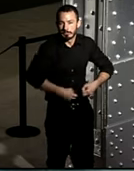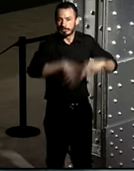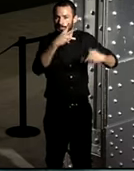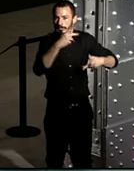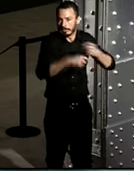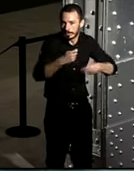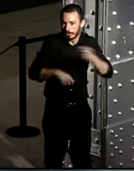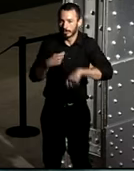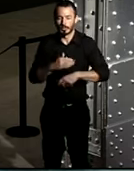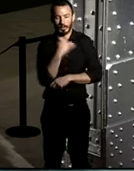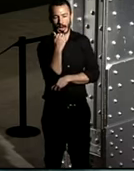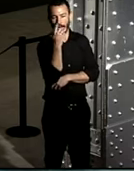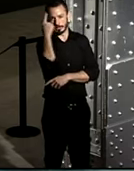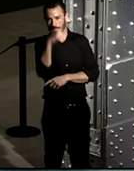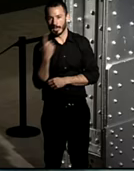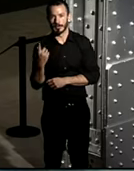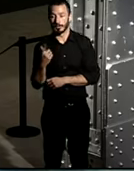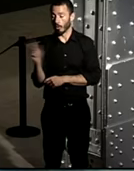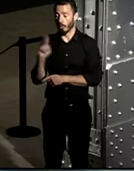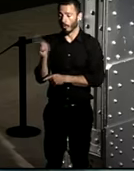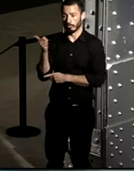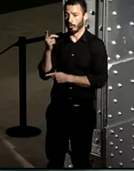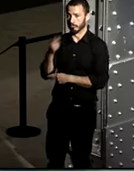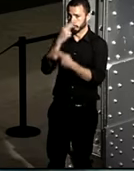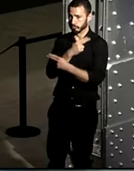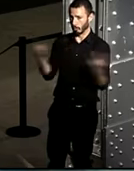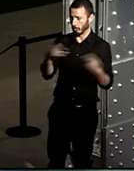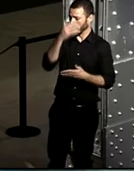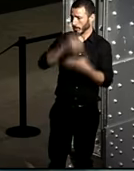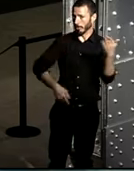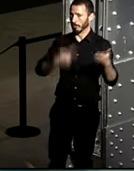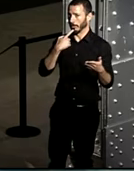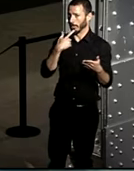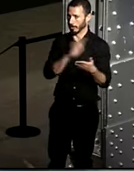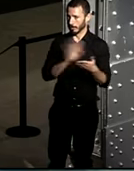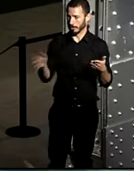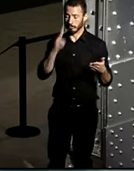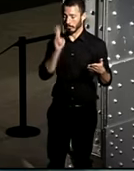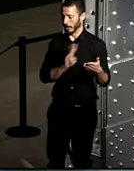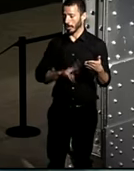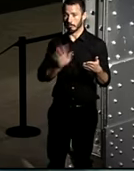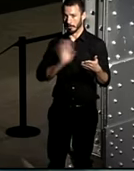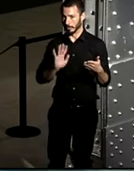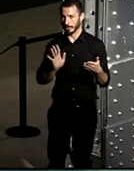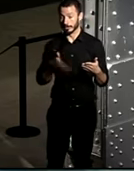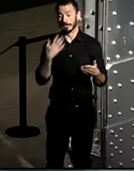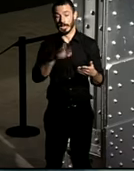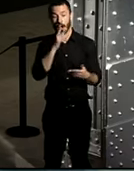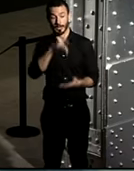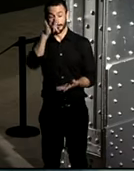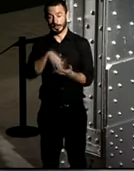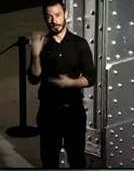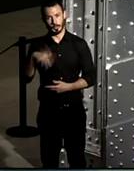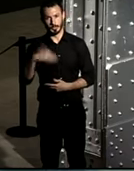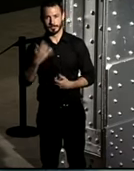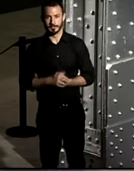sabías algo? Estaba todo publicado, estaba todo en los periódicos, solo había que mirar. Fíjate luego dónde hemos llegado. Fíjate. Y